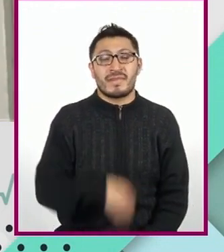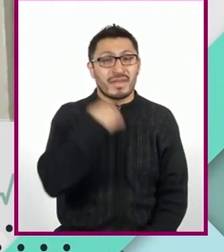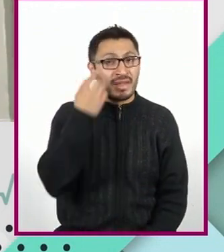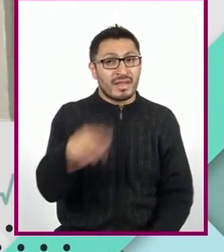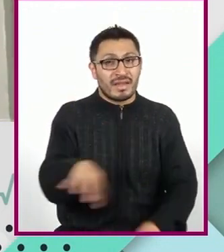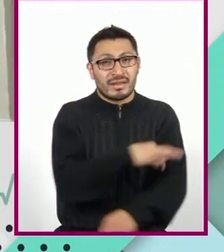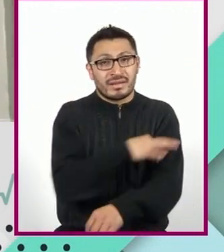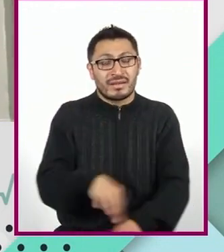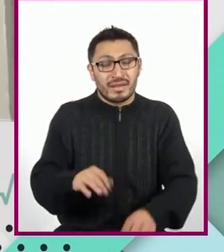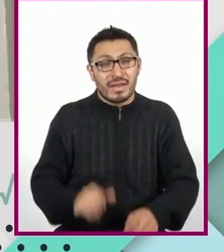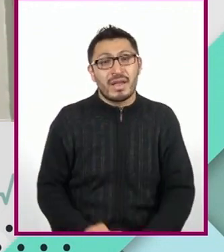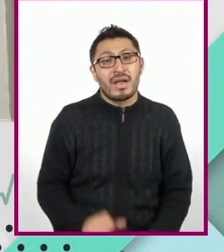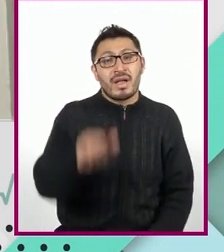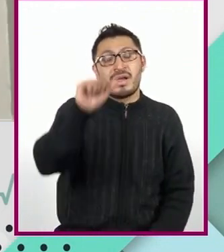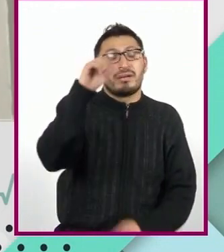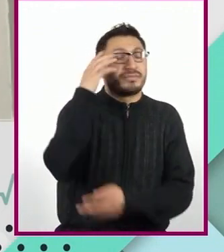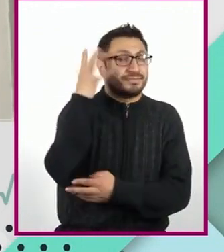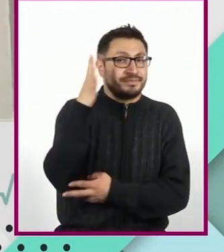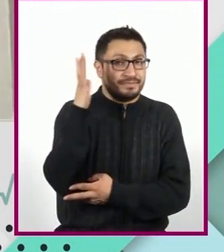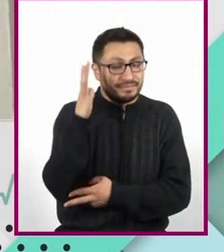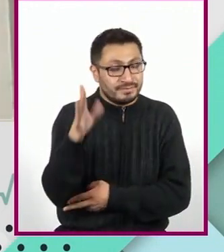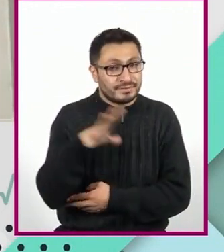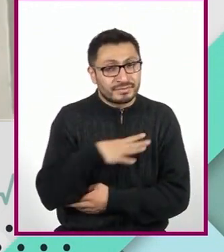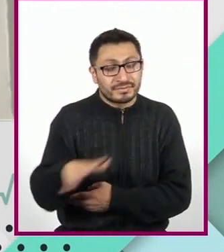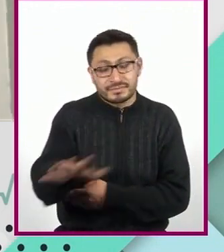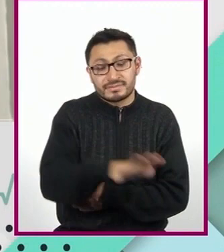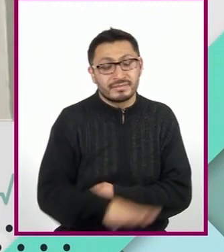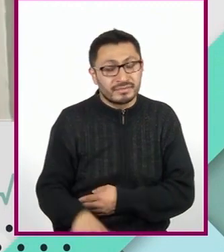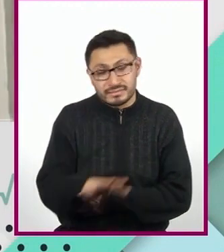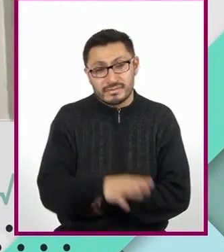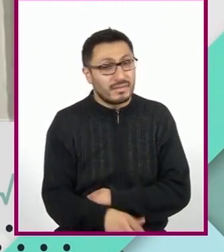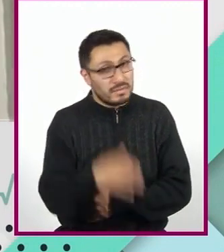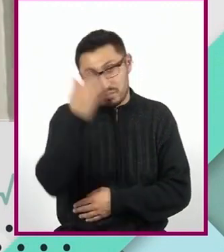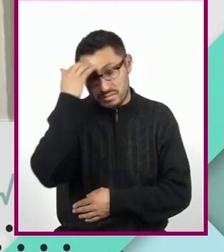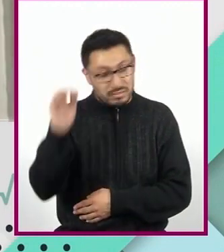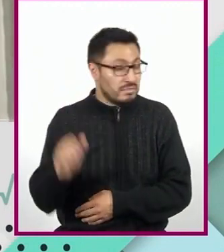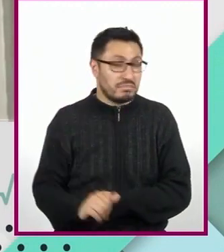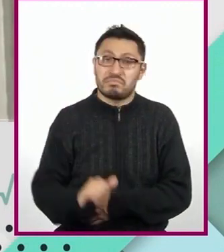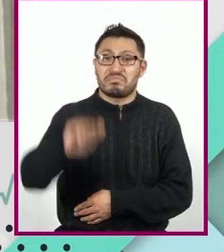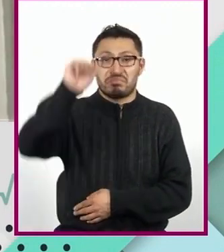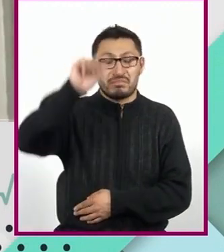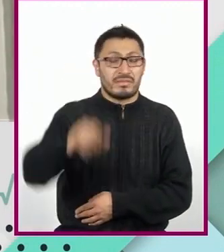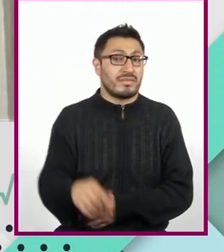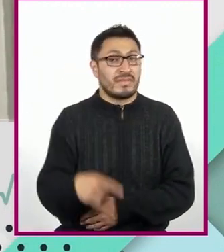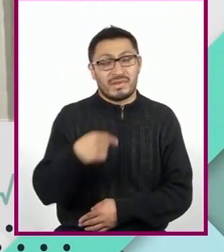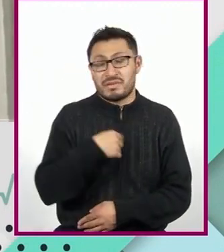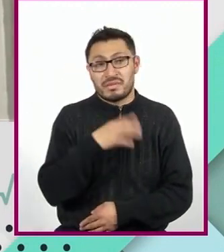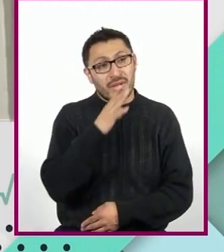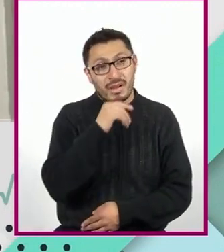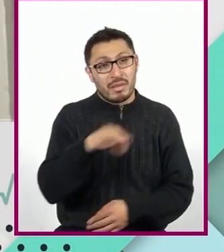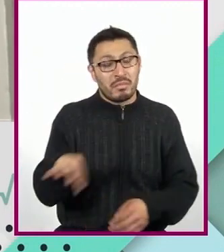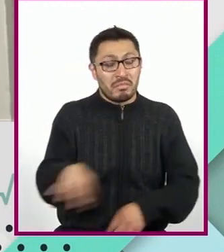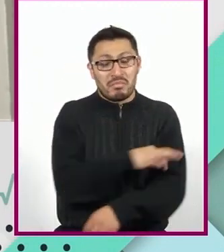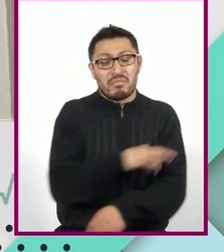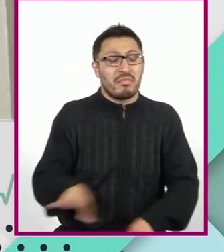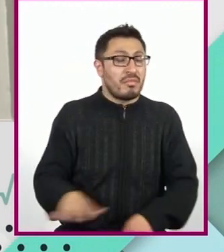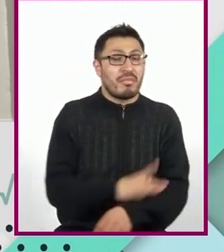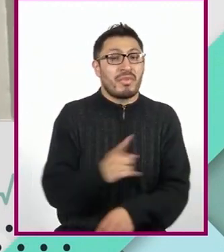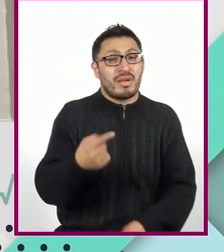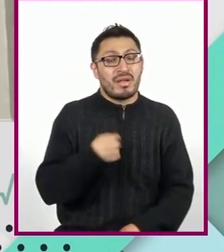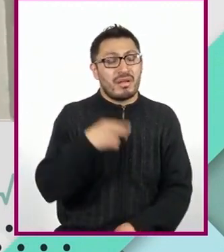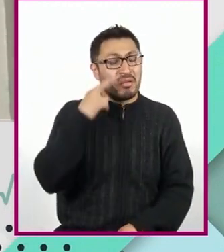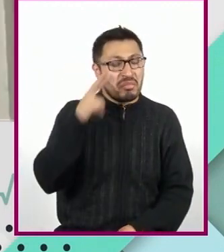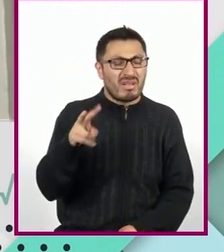medir la altura de un árbol que se encuentra en nuestro terreno. No conozco la altura y no me es posible medirla debido a que